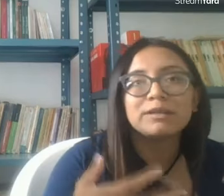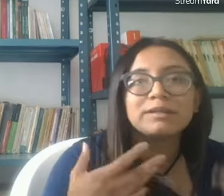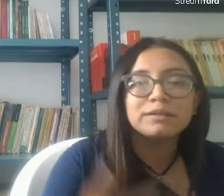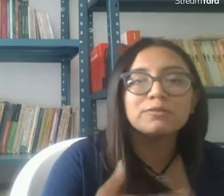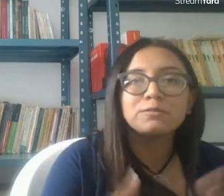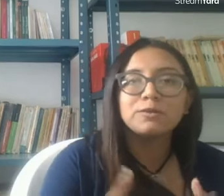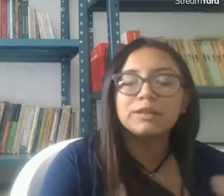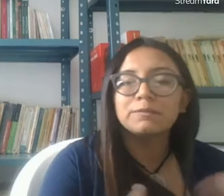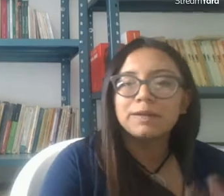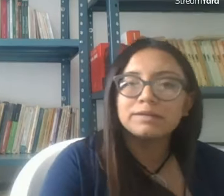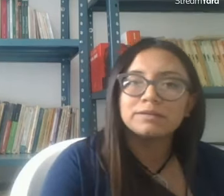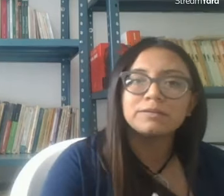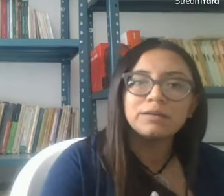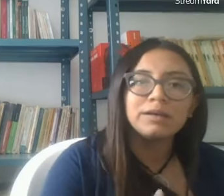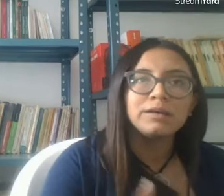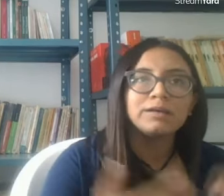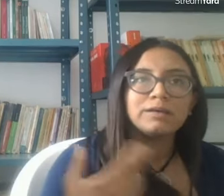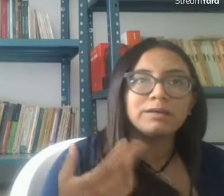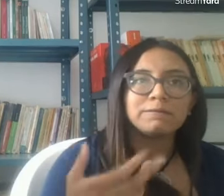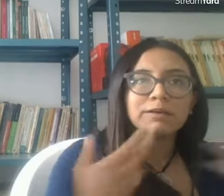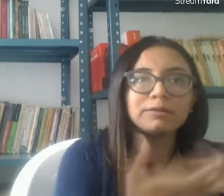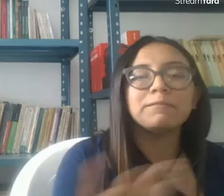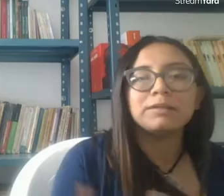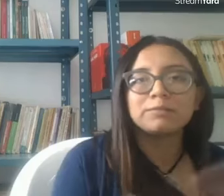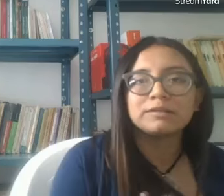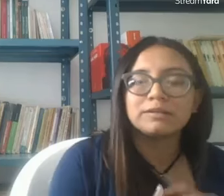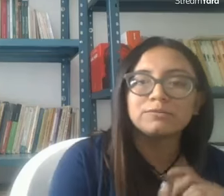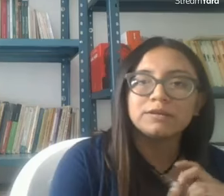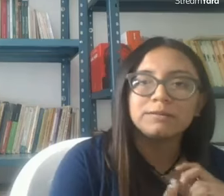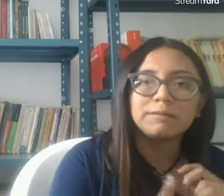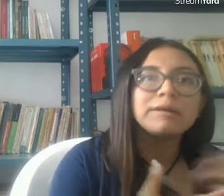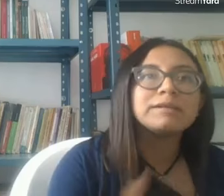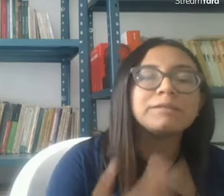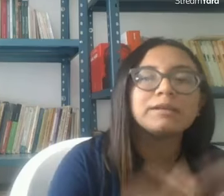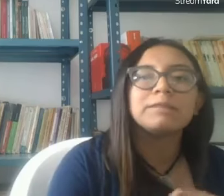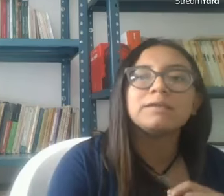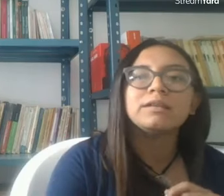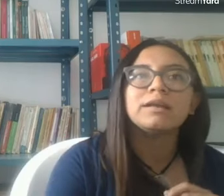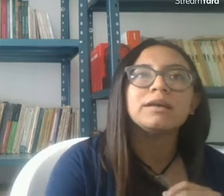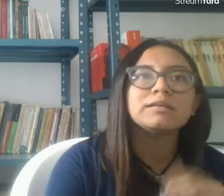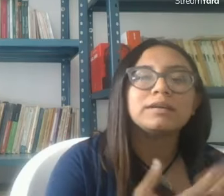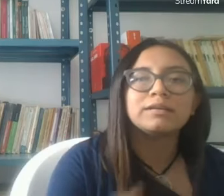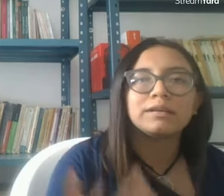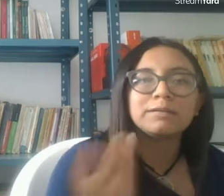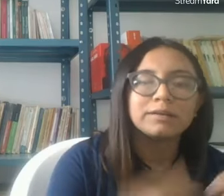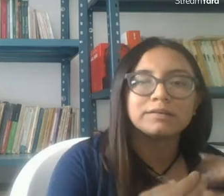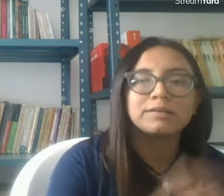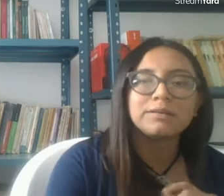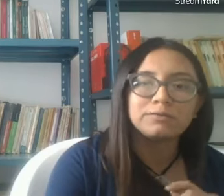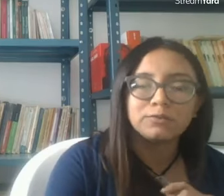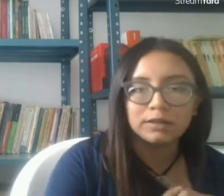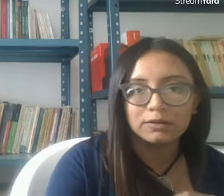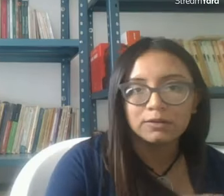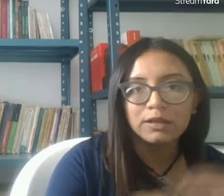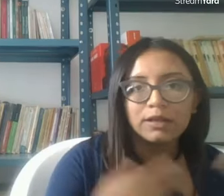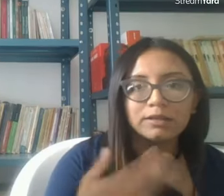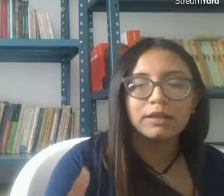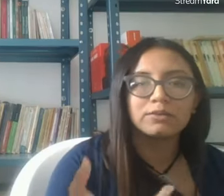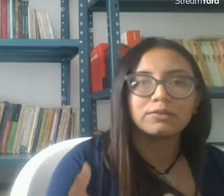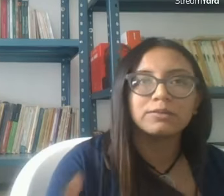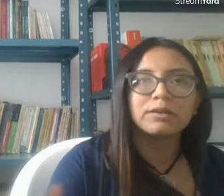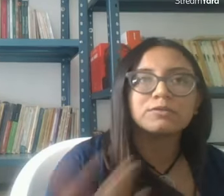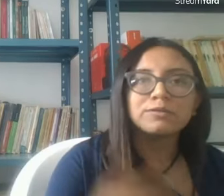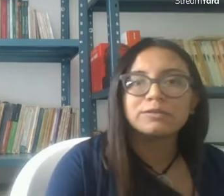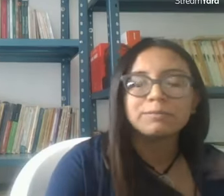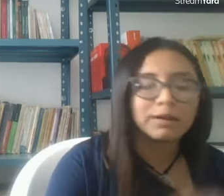pues politizarnos un poquito más, ¿no? Frecuentemente, pues sí se escuchaba más abiertamente esta iniciativa que se estaba discutiendo,